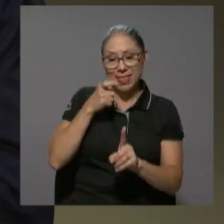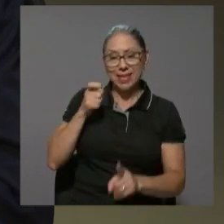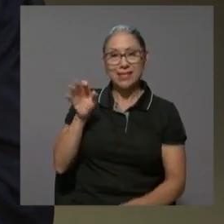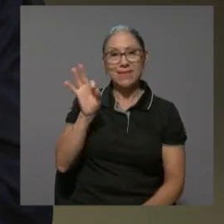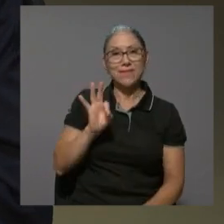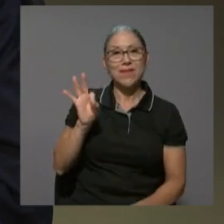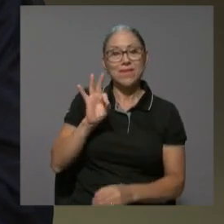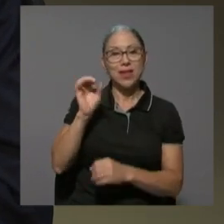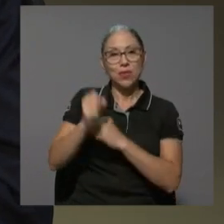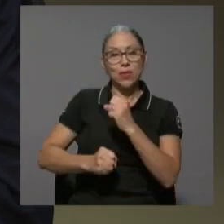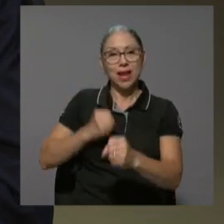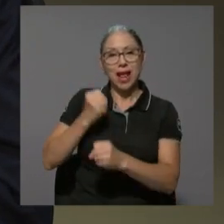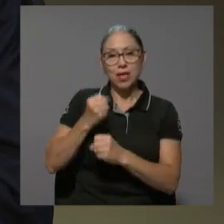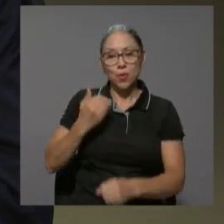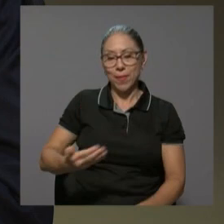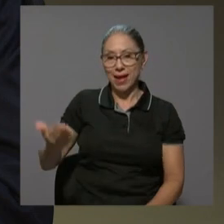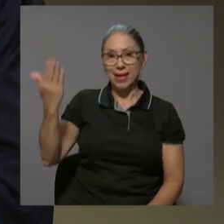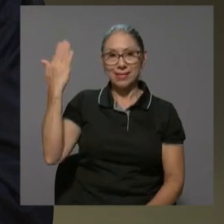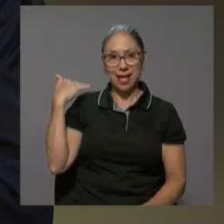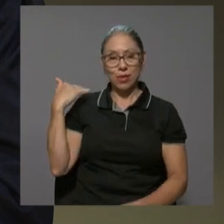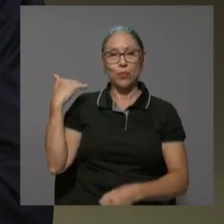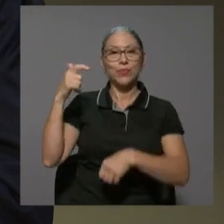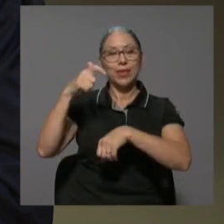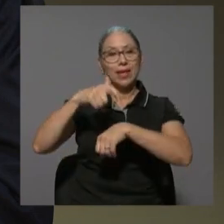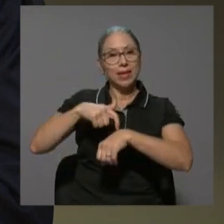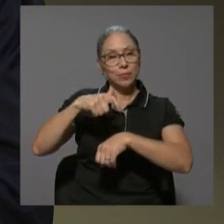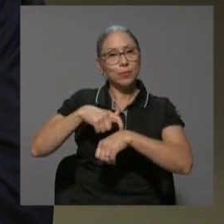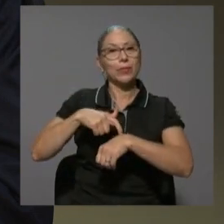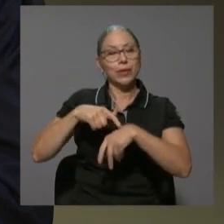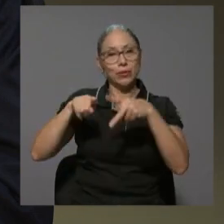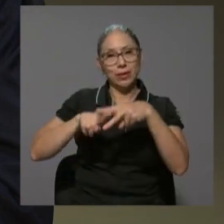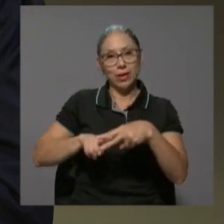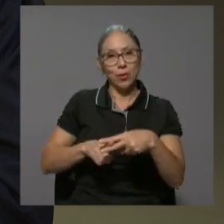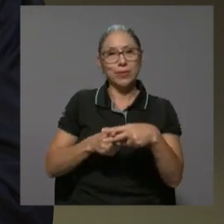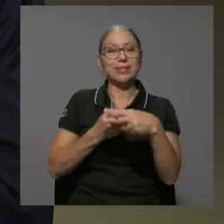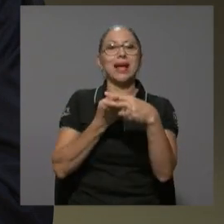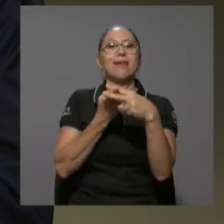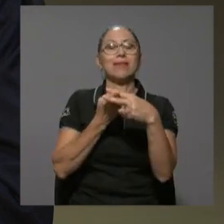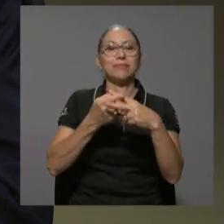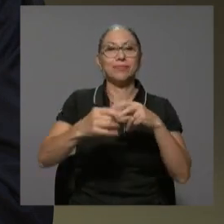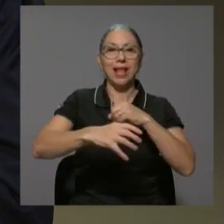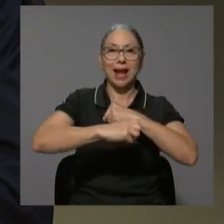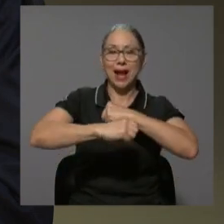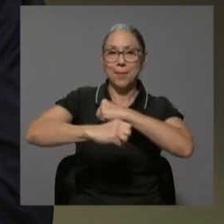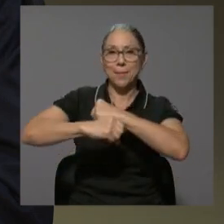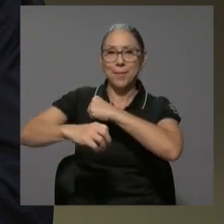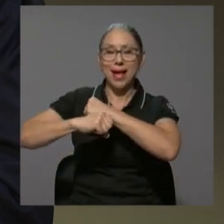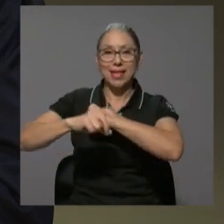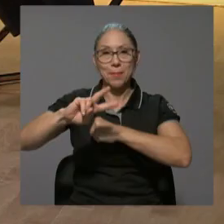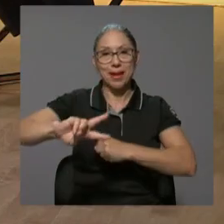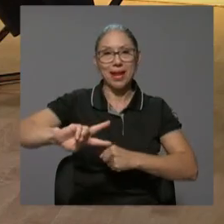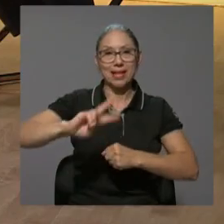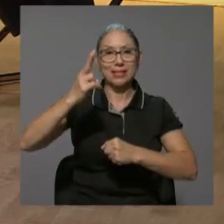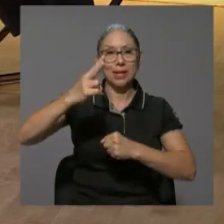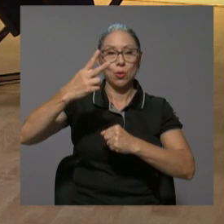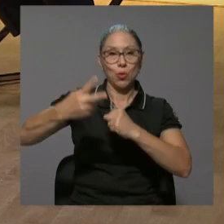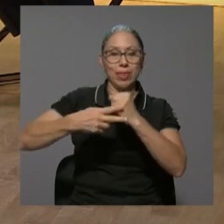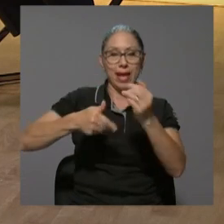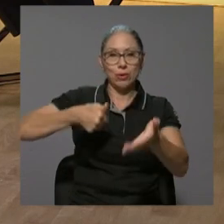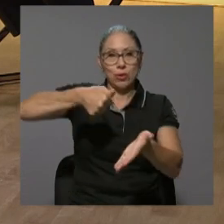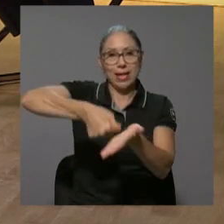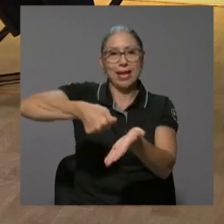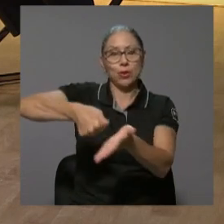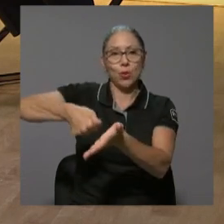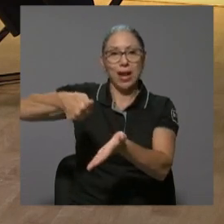pasado, justo cuando comenzaba la campaña para la segunda ronda